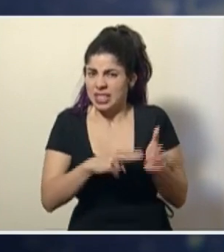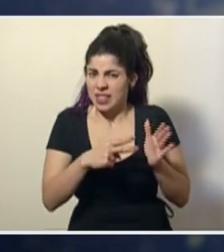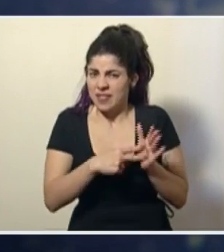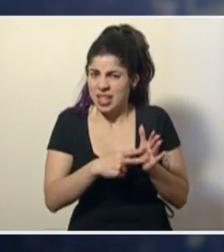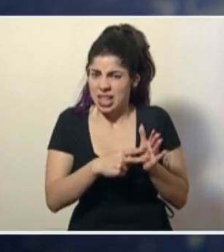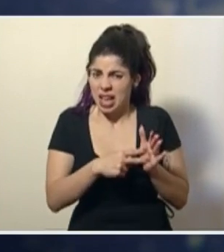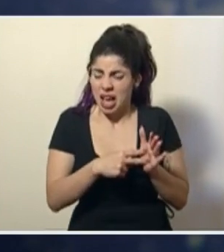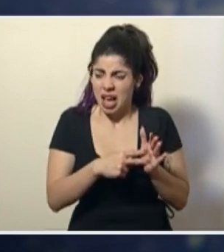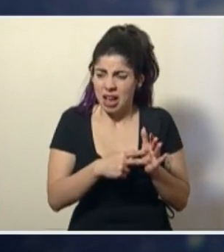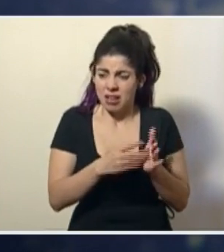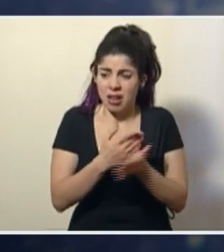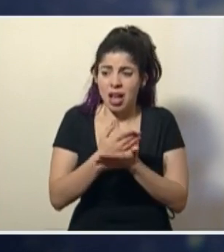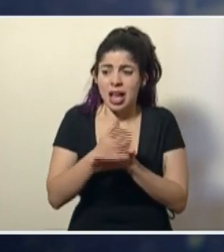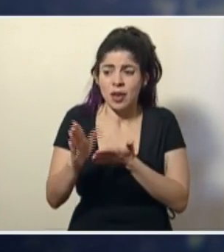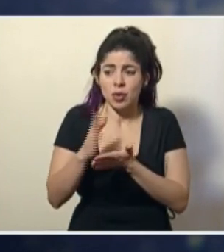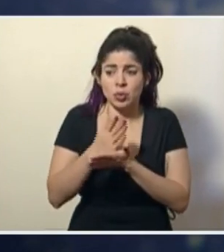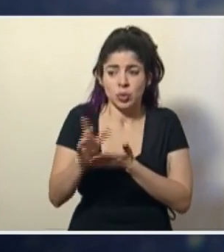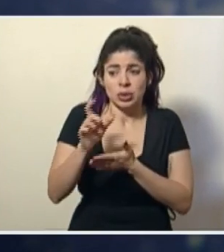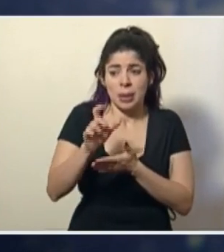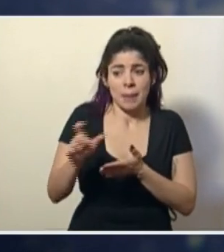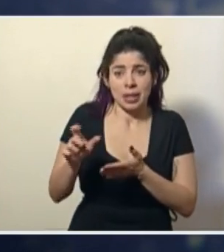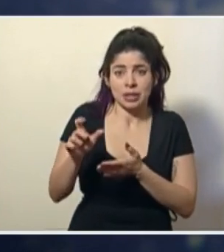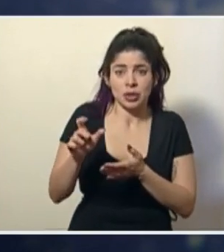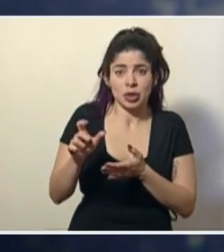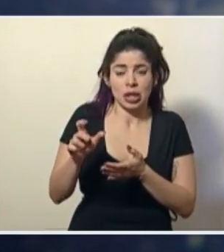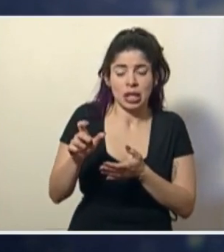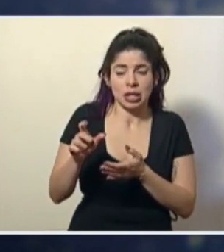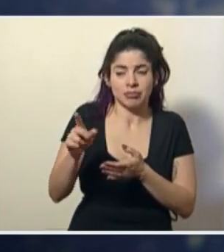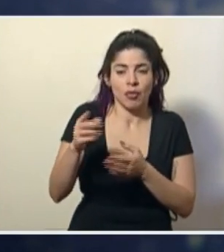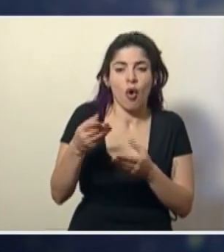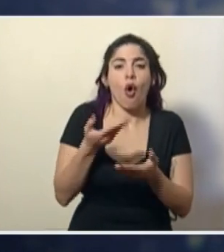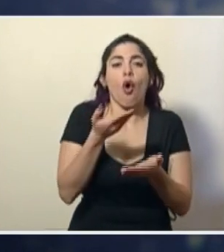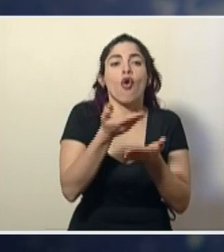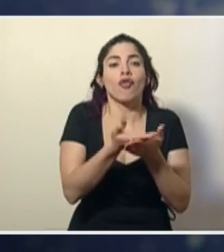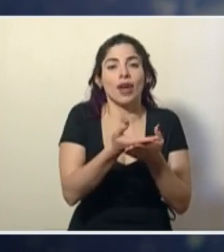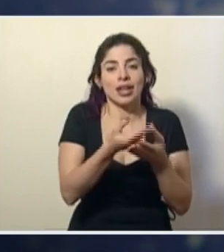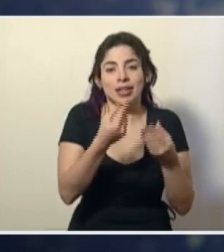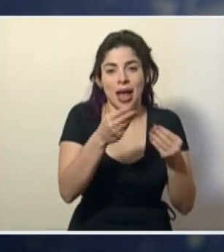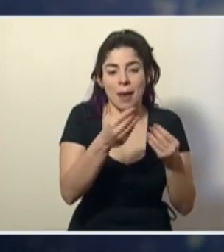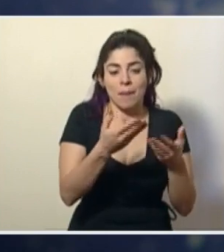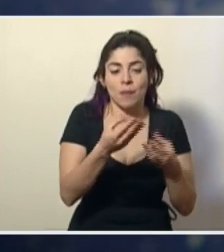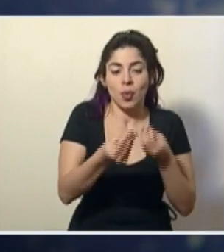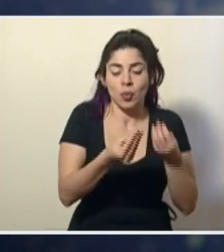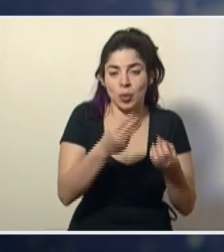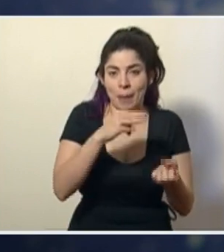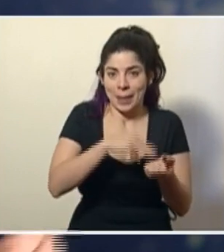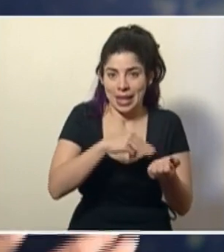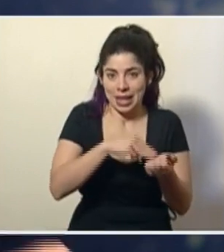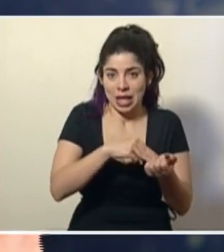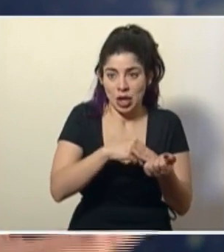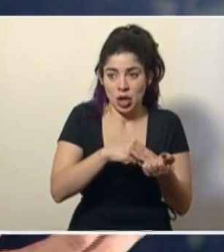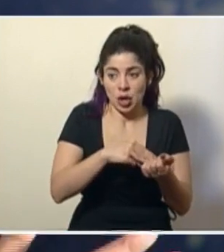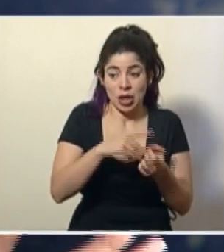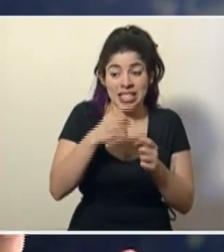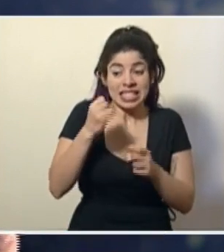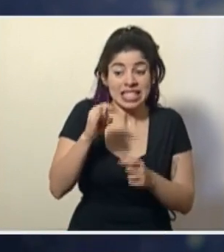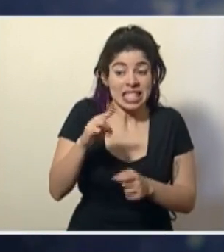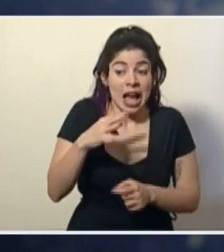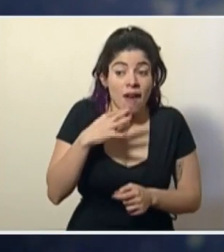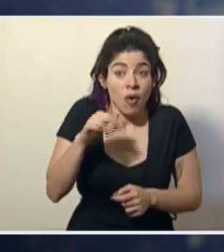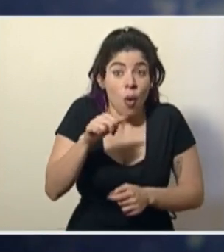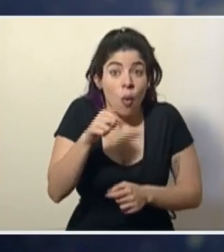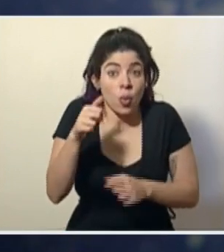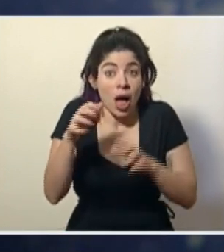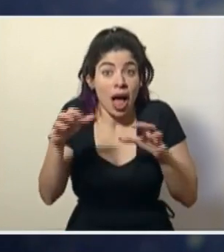estaría excluyendo a oferentes que no tengan que ver con el suministro de equipo médico, si se refieren a otro